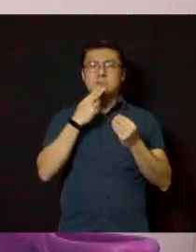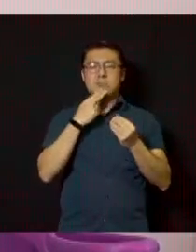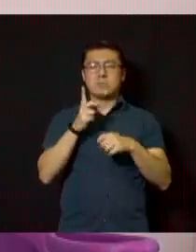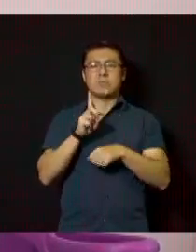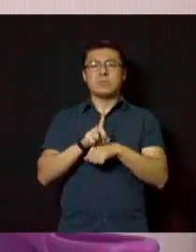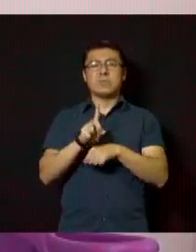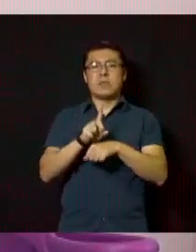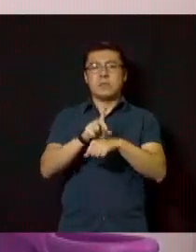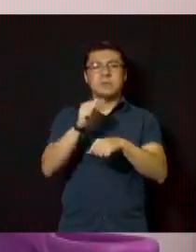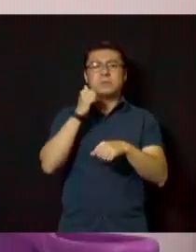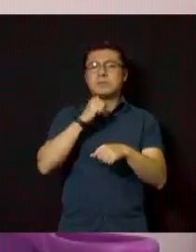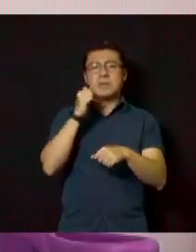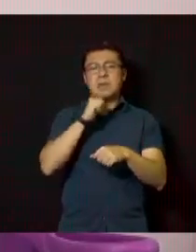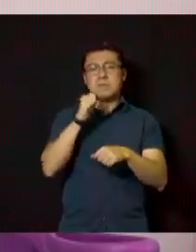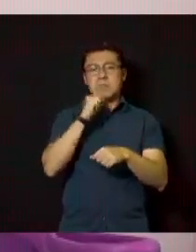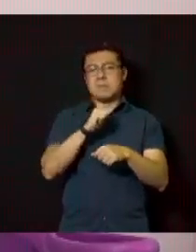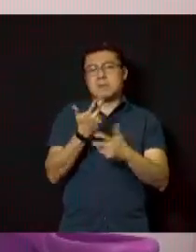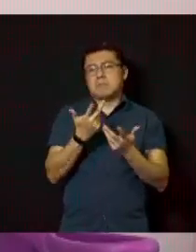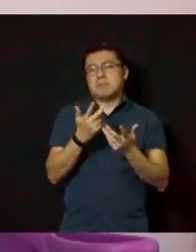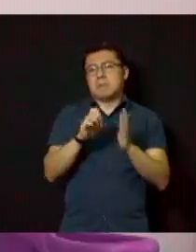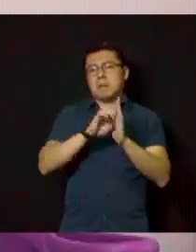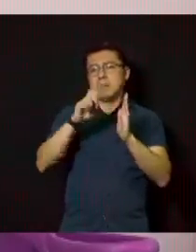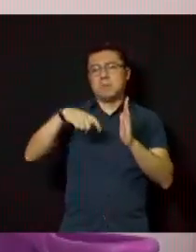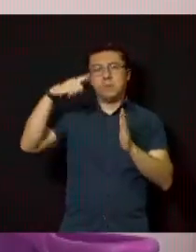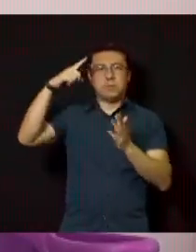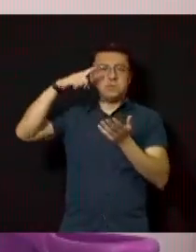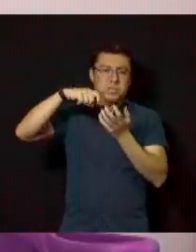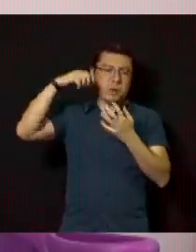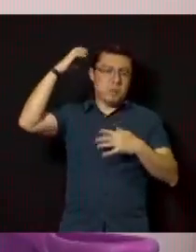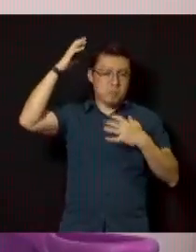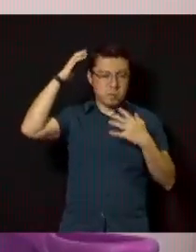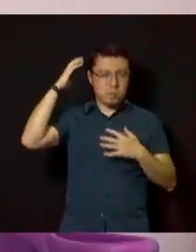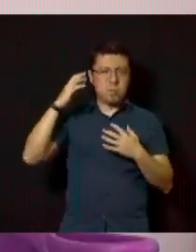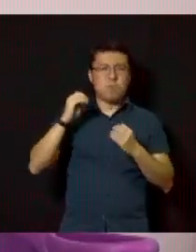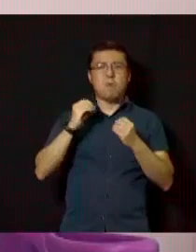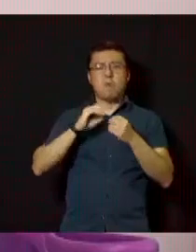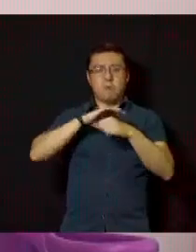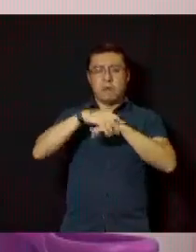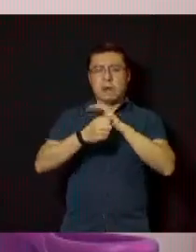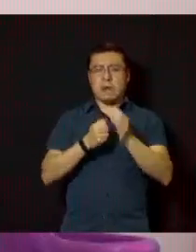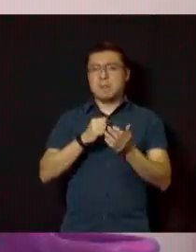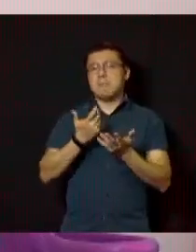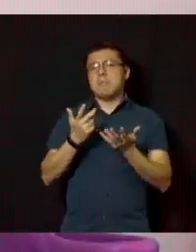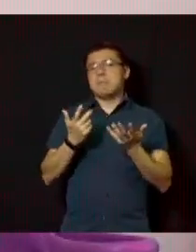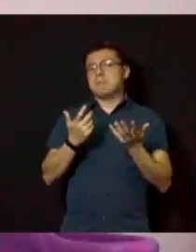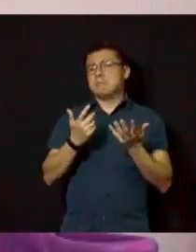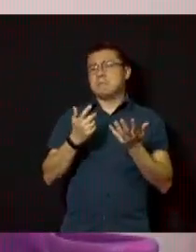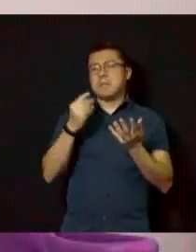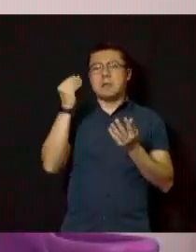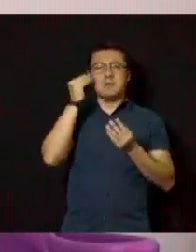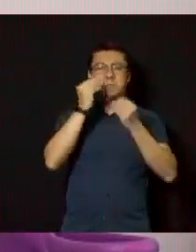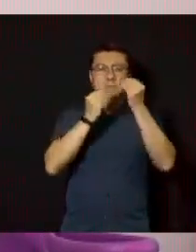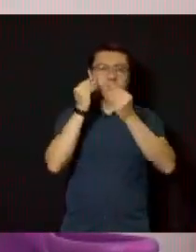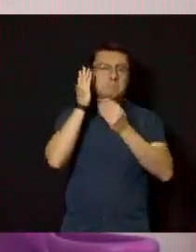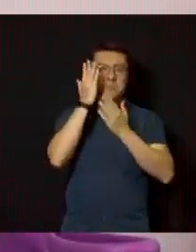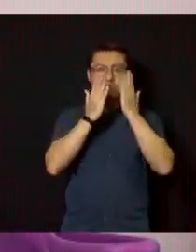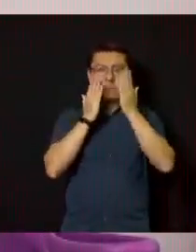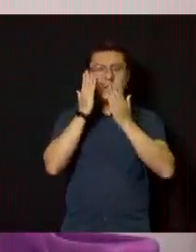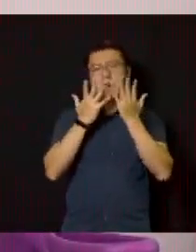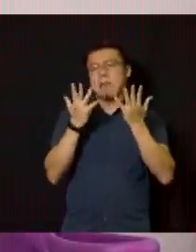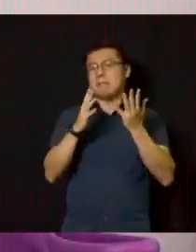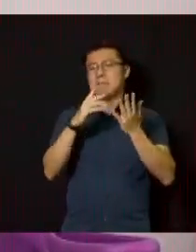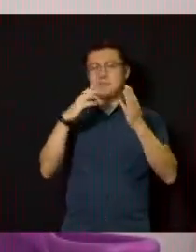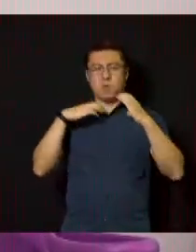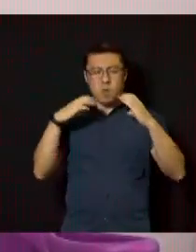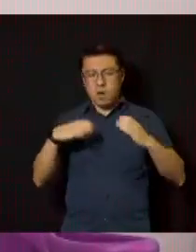van a acompañar. ¿Quién no utiliza en su casa champú? ¿Quién no utiliza una crema reparadora? ¿Quién no utiliza una crema facial, una crema corporal? ¿Quién no utiliza,